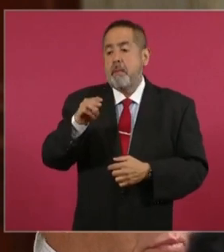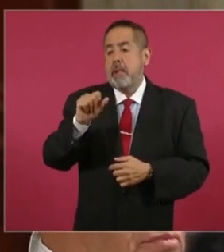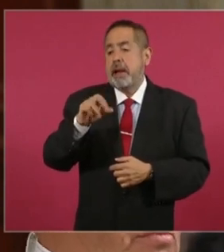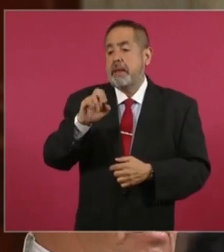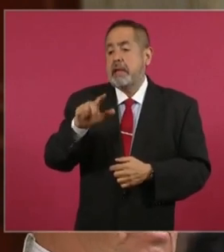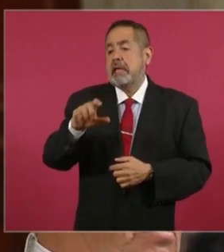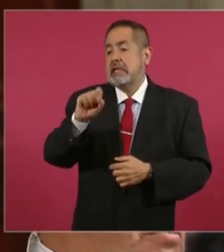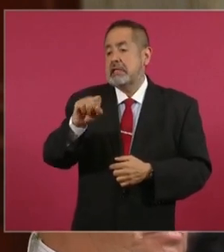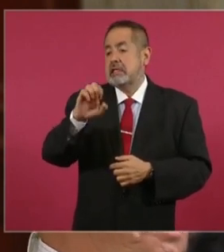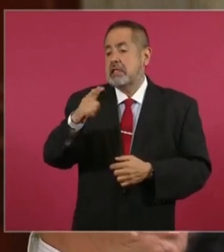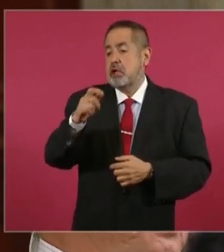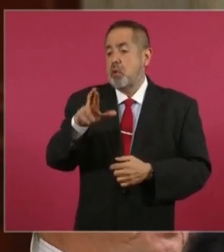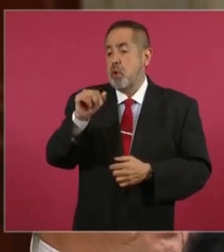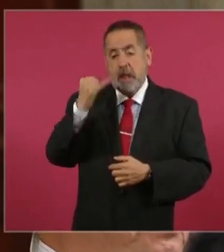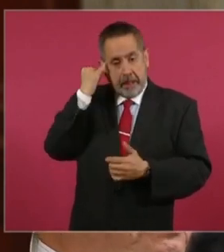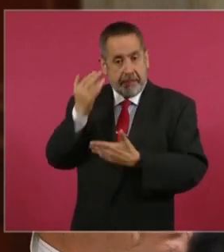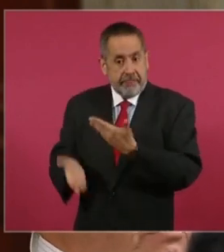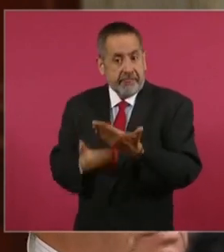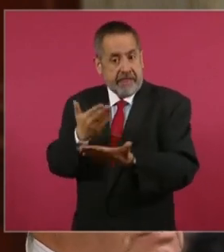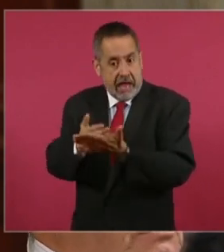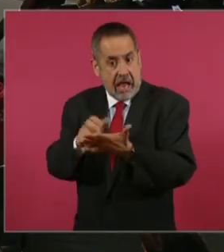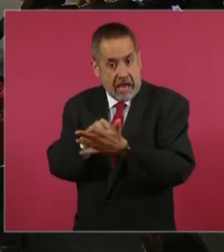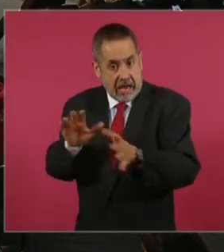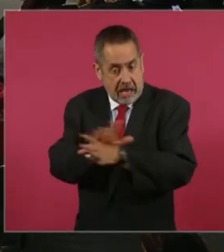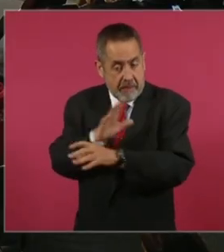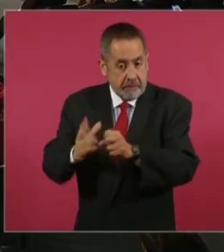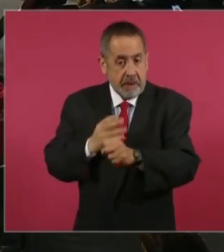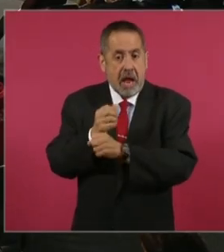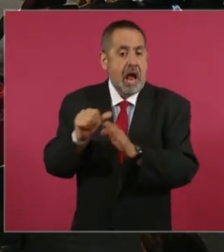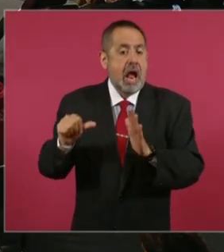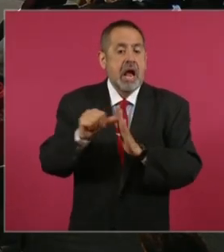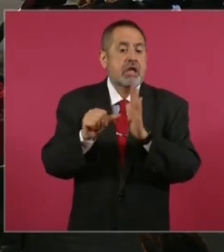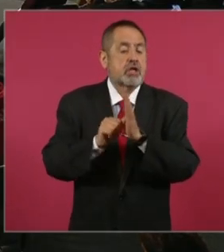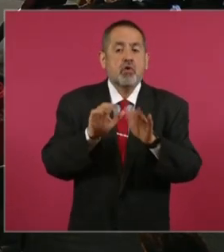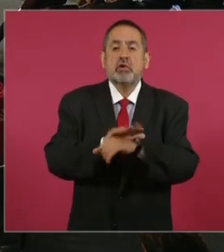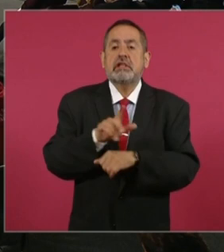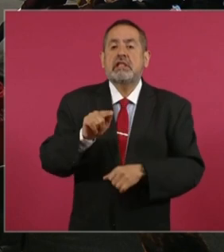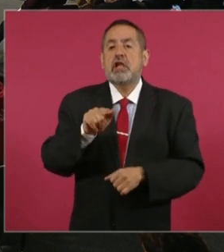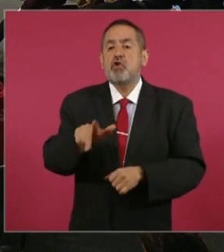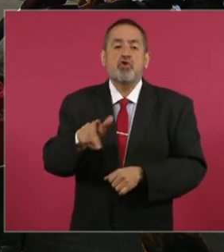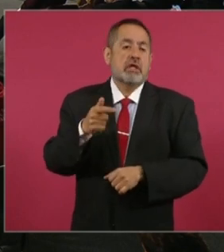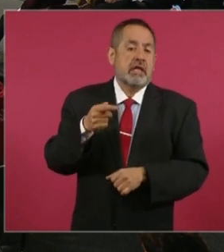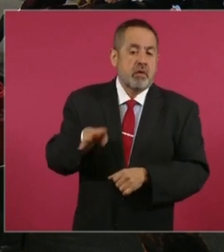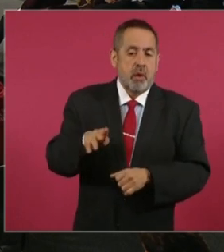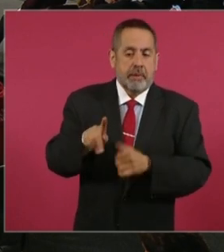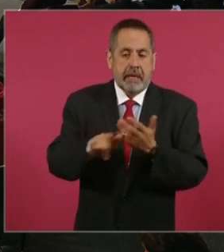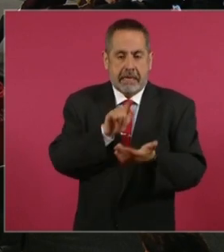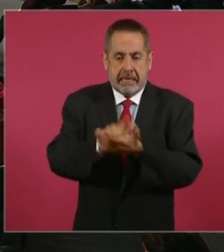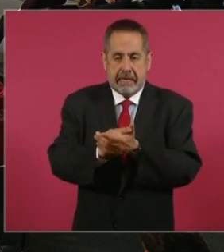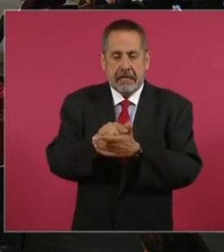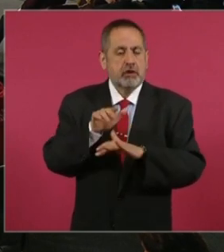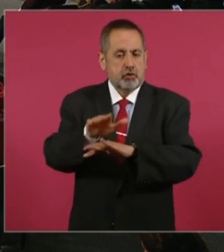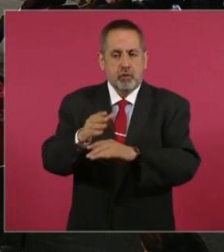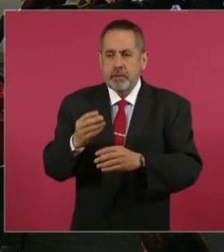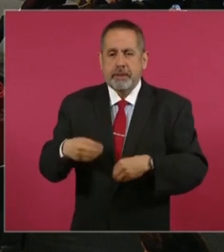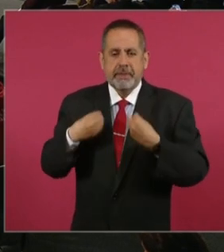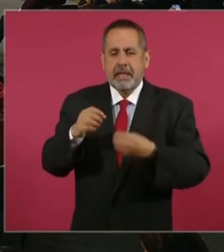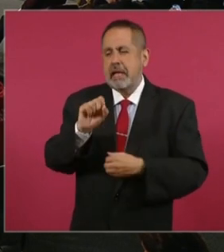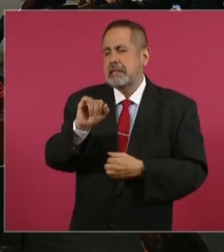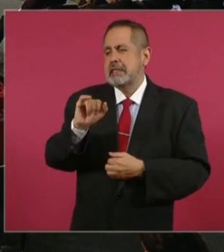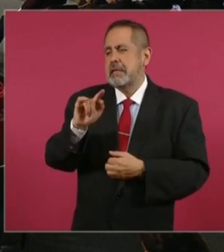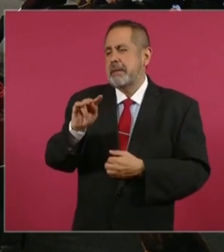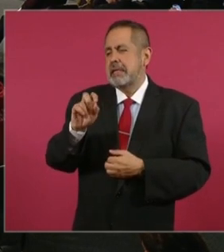presentó una iniciativa con proyecto de decreto que reforma los artículos 78 y 78 bis de la Ley General de Vida Silvestre,